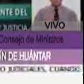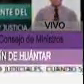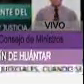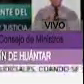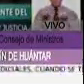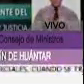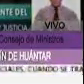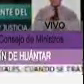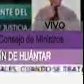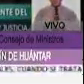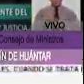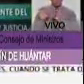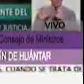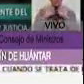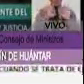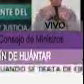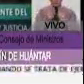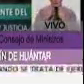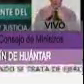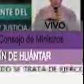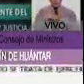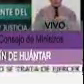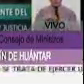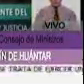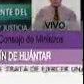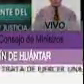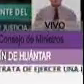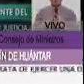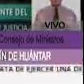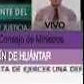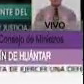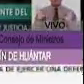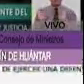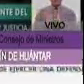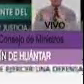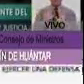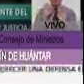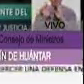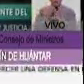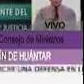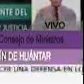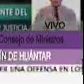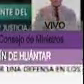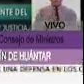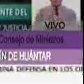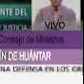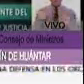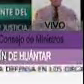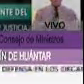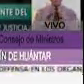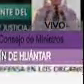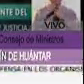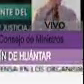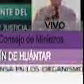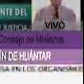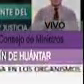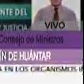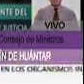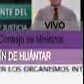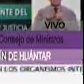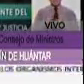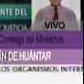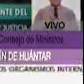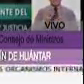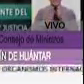Y eso fue exactamente lo que hicimos. No hay ningún tipo de injerencia ni ningún tipo de acto irregular de